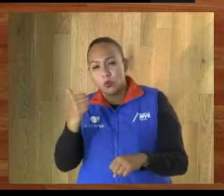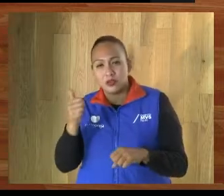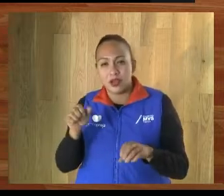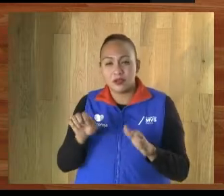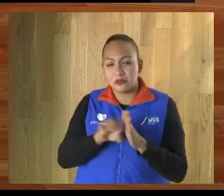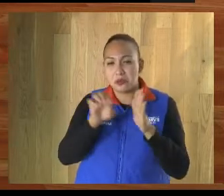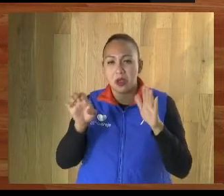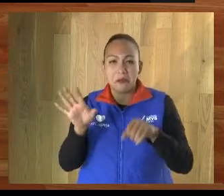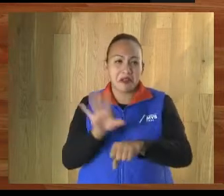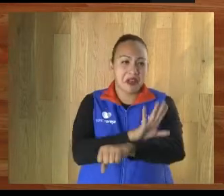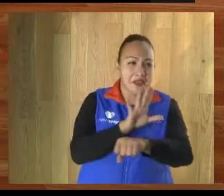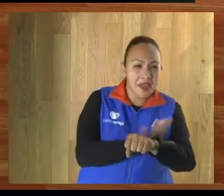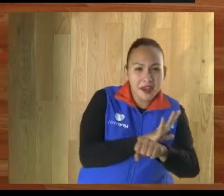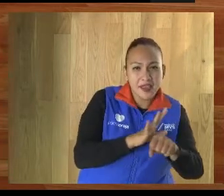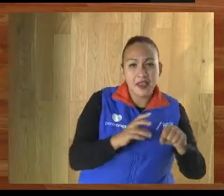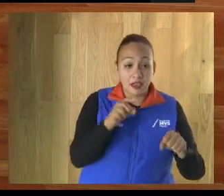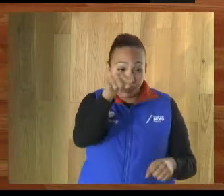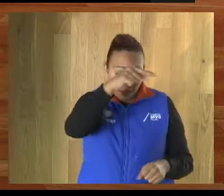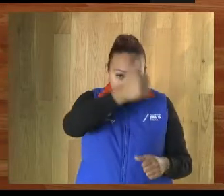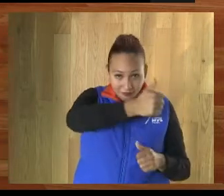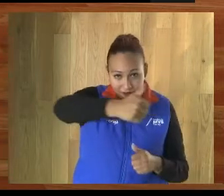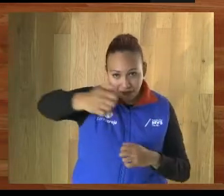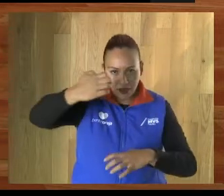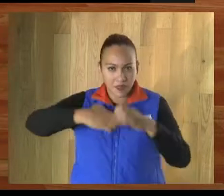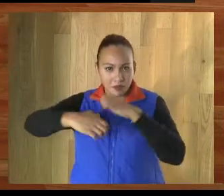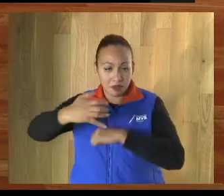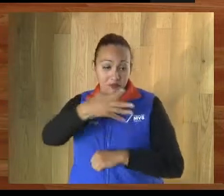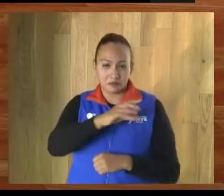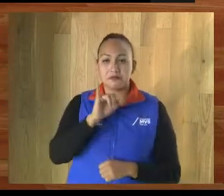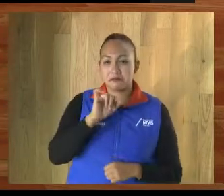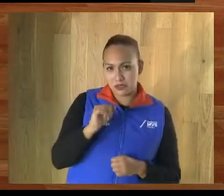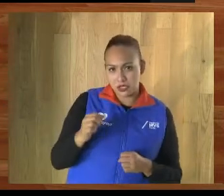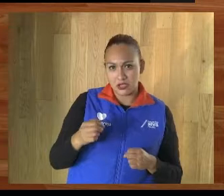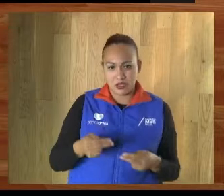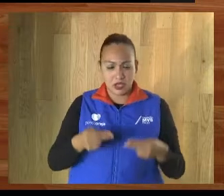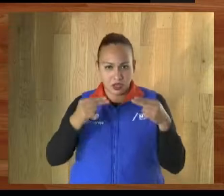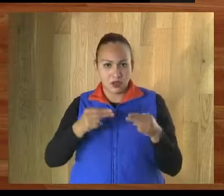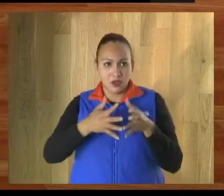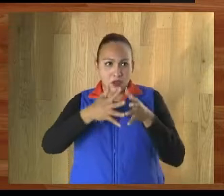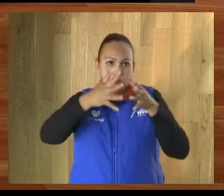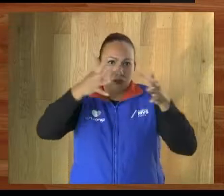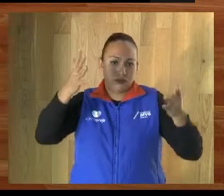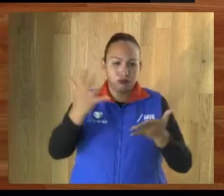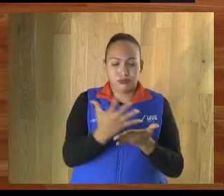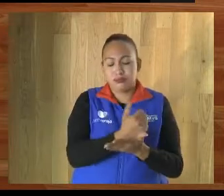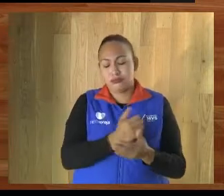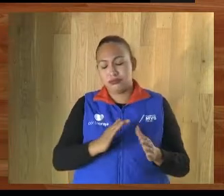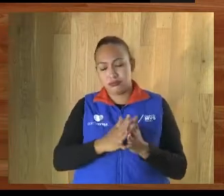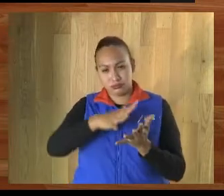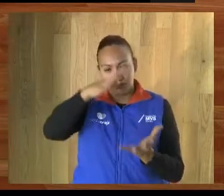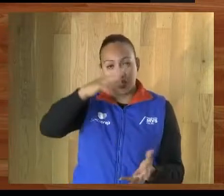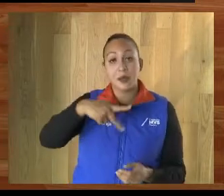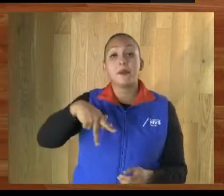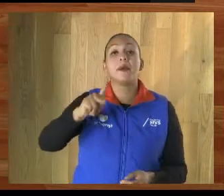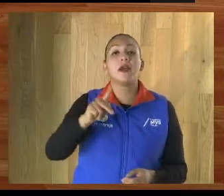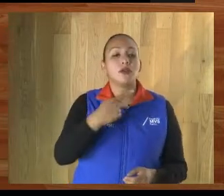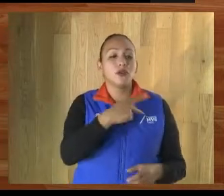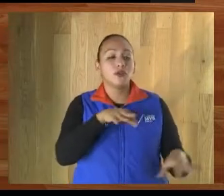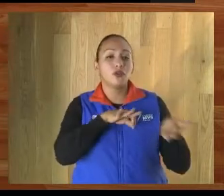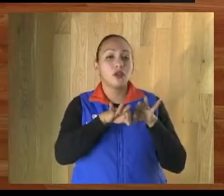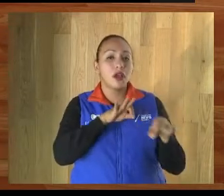como ejemplos de las empresas con mayor volumen de negocio, todas ellas basadas